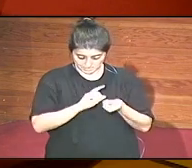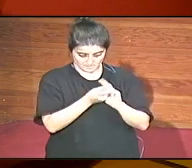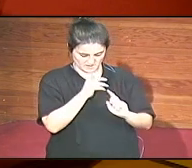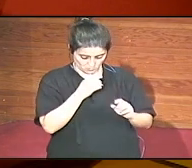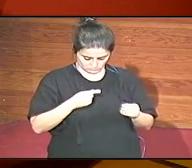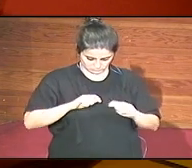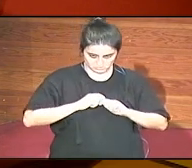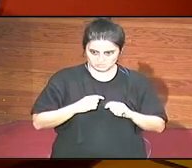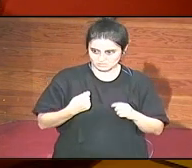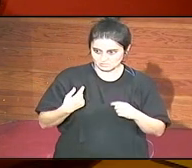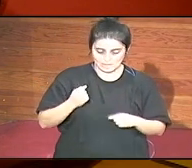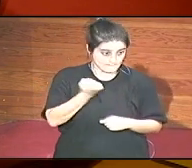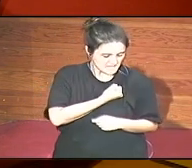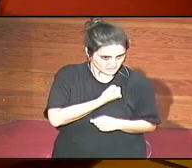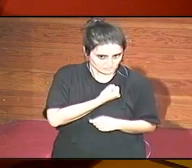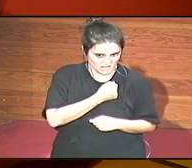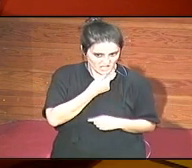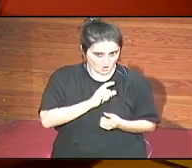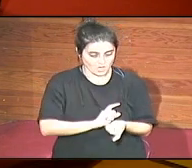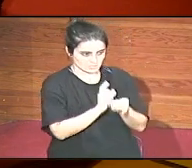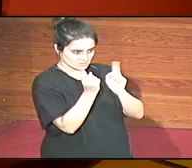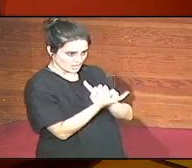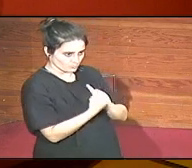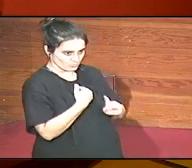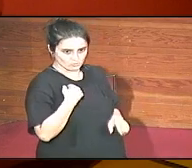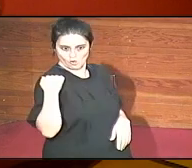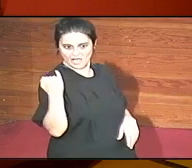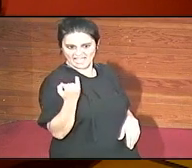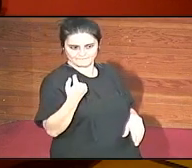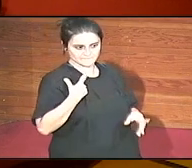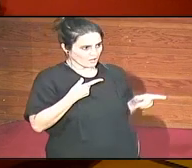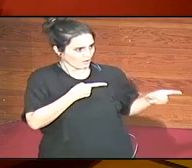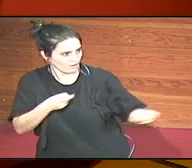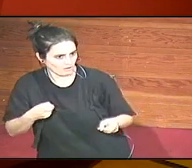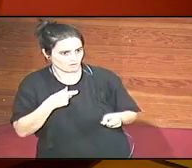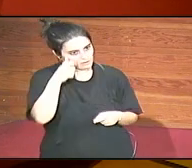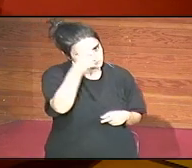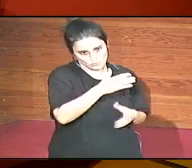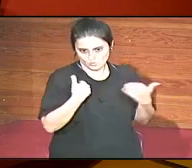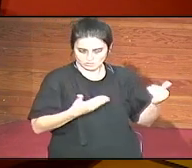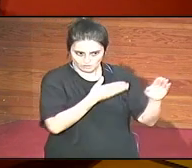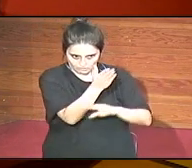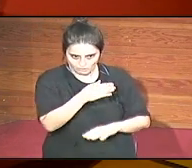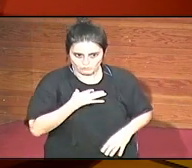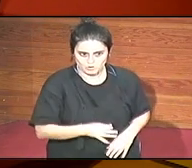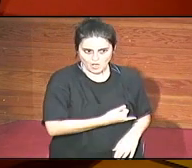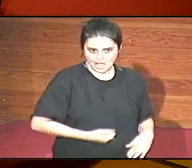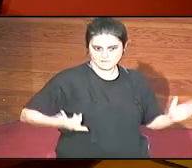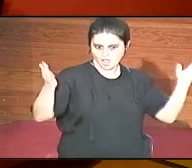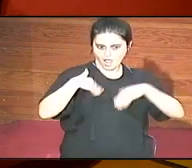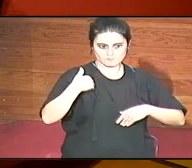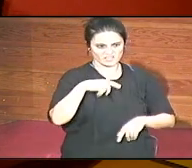y de repente te dan un arma y te conviertes en el jefe puedes ir a cualquier aldea robar lo que quieras dejas de tener hambre la gente te tiene miedo